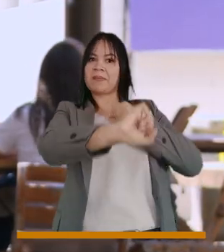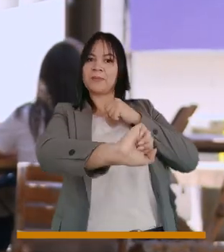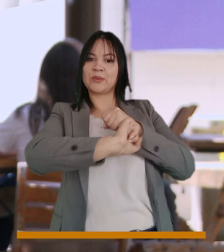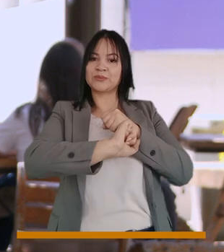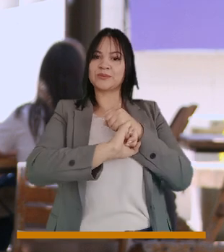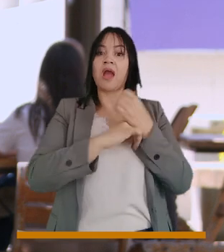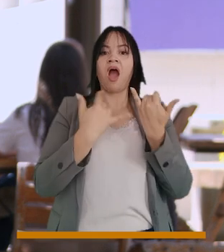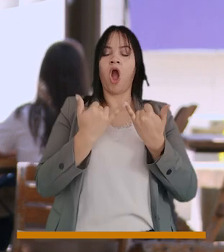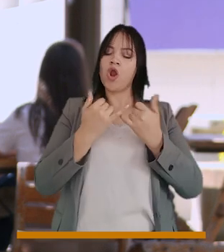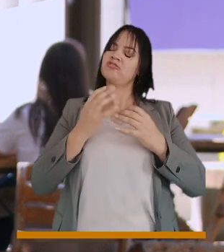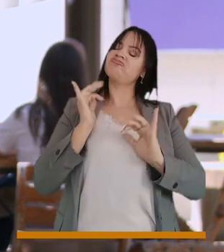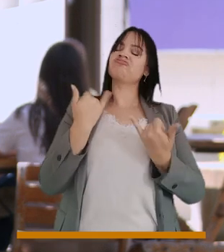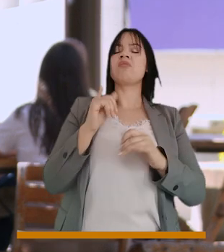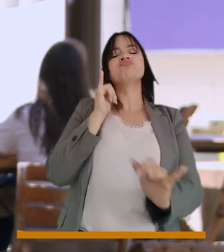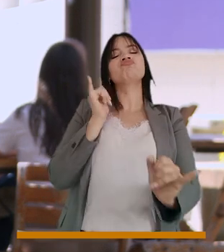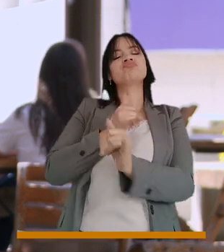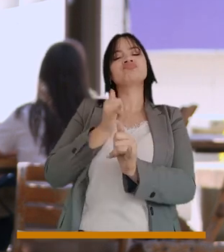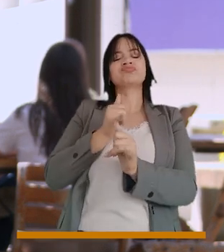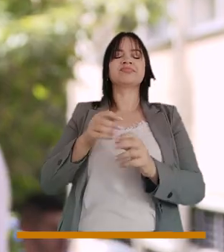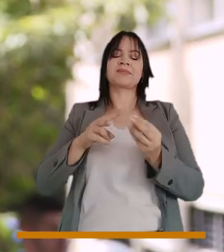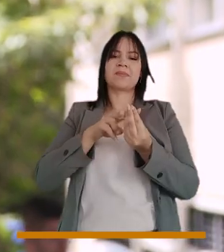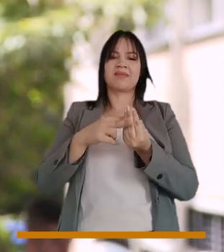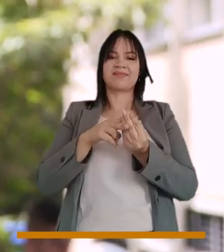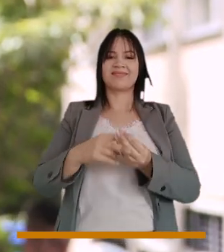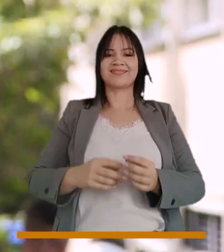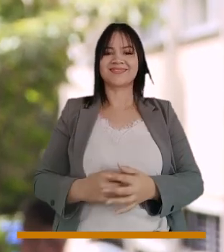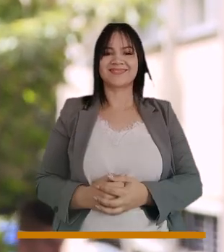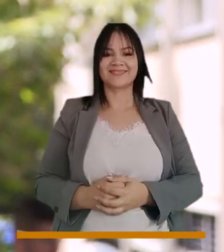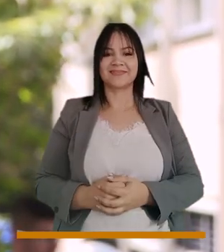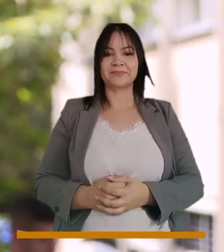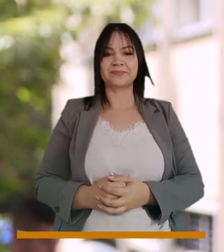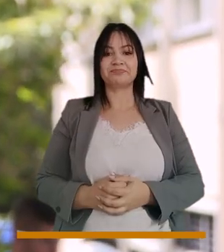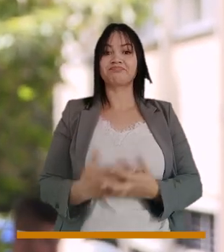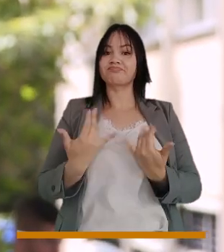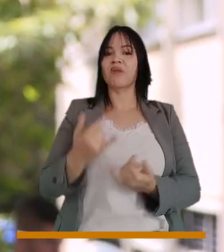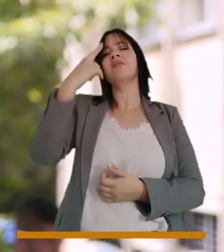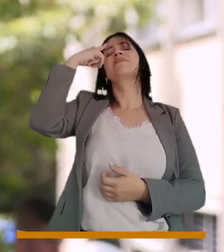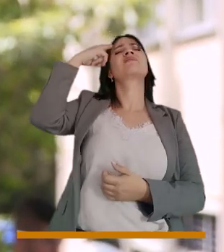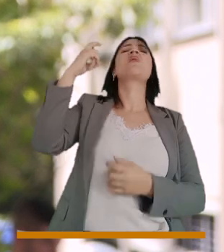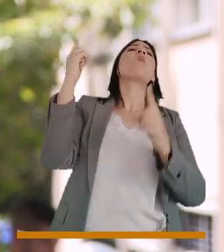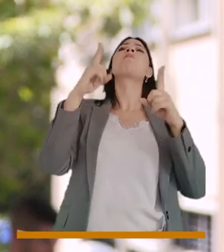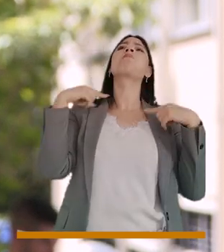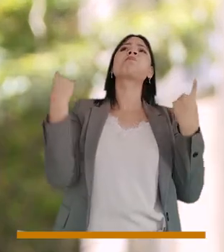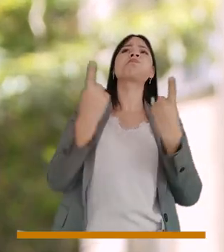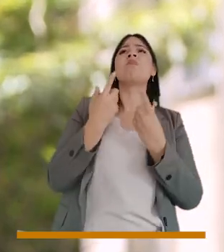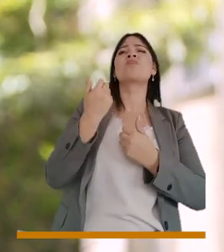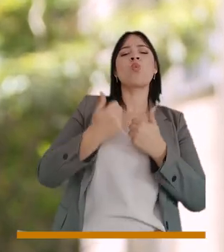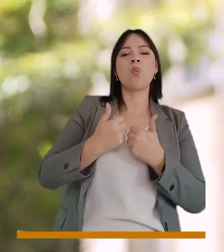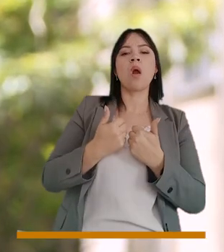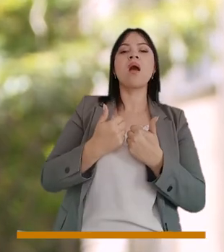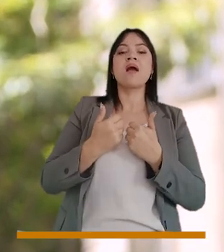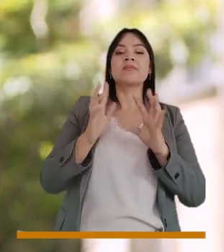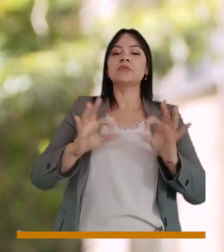de mi estudio, es que ahora soy un ingeniero mecánico. Y el reto más importante para nosotros que nos dedicamos a lo público siempre